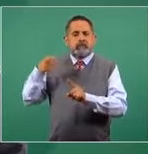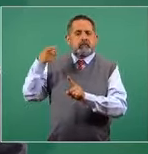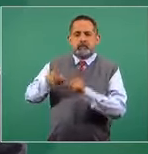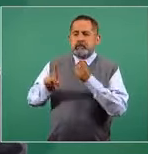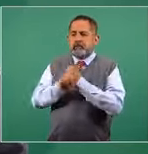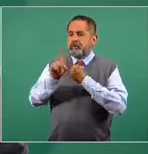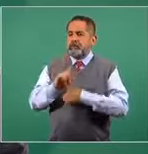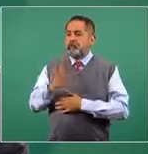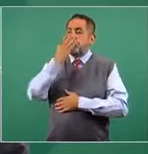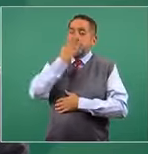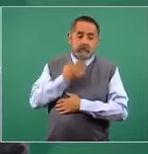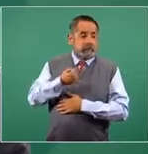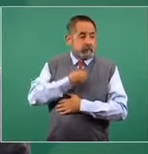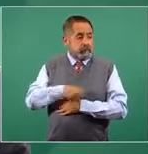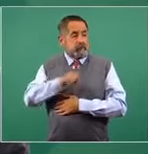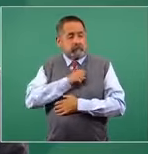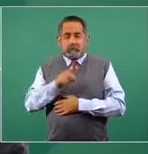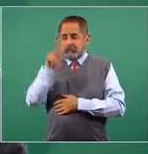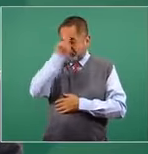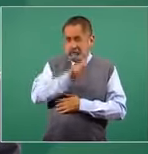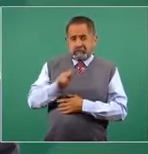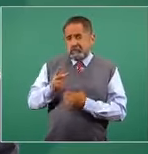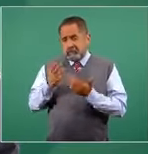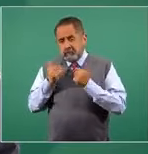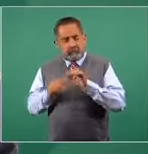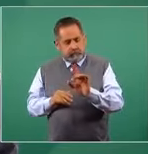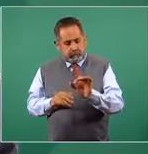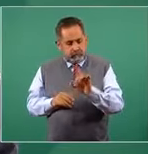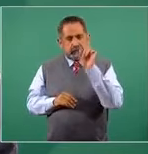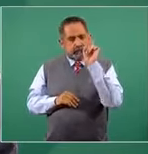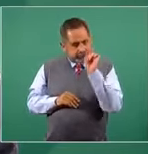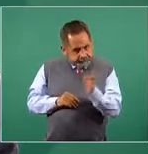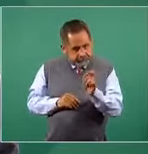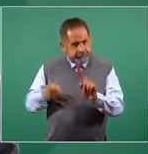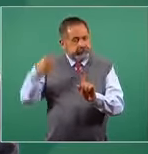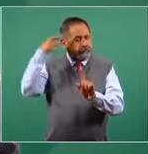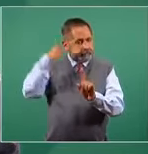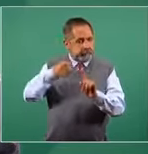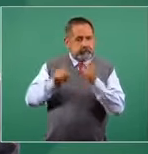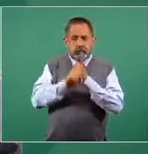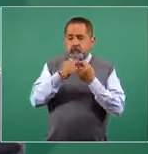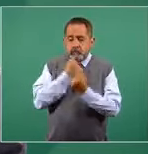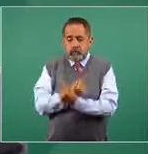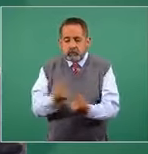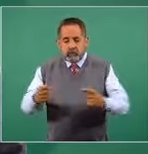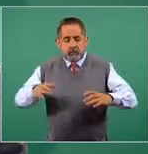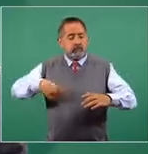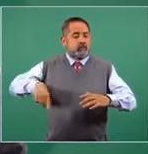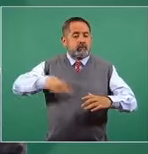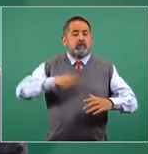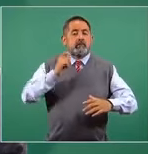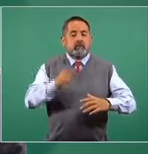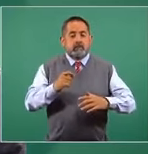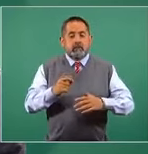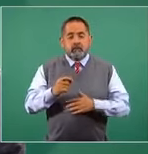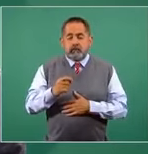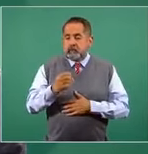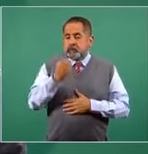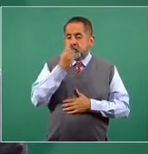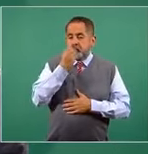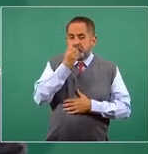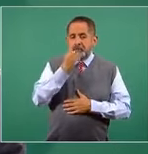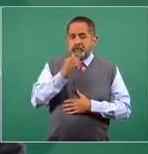nutricional principal de la infancia mexicana. Lo que sí es el problema principal de la infancia mexicana es la